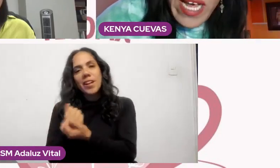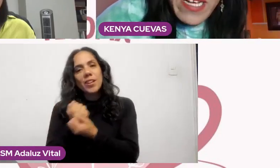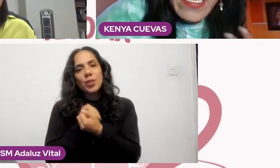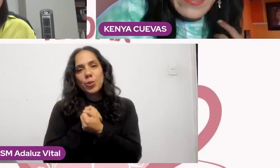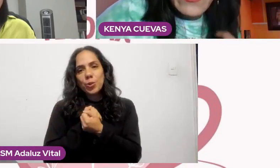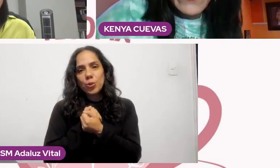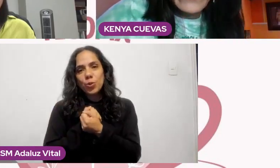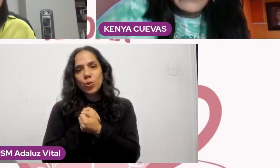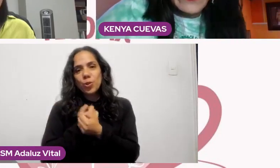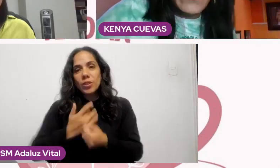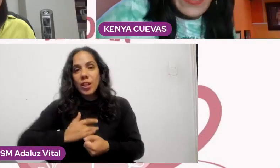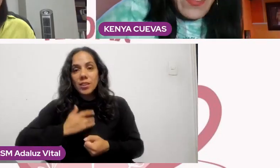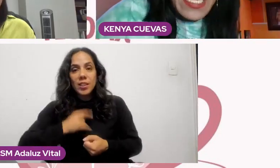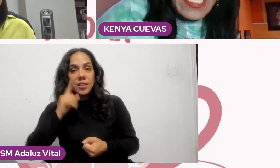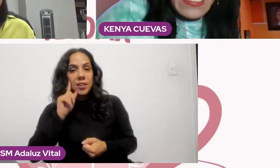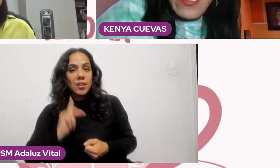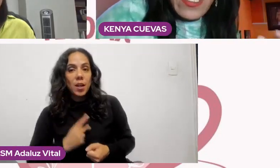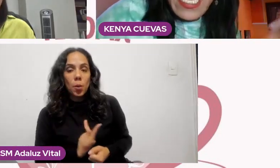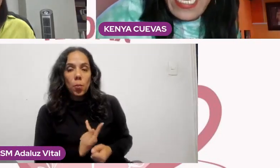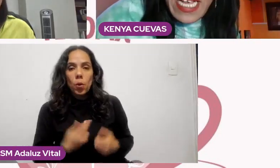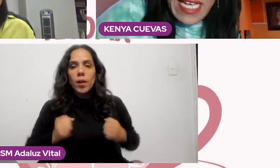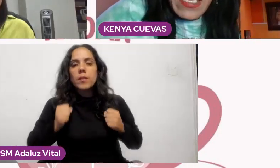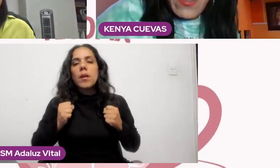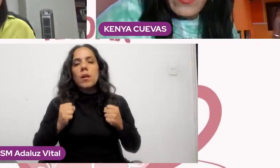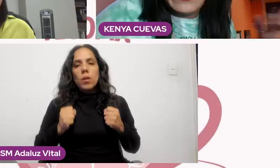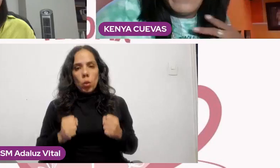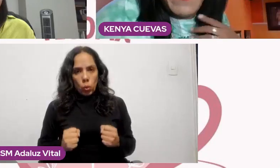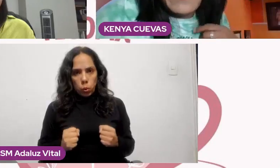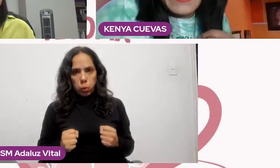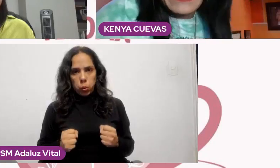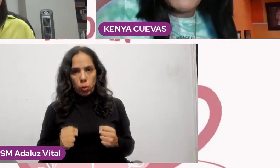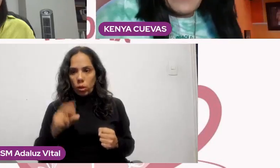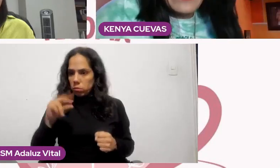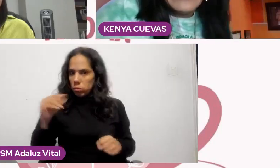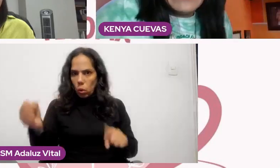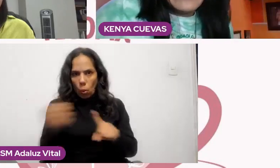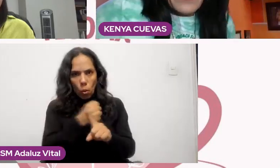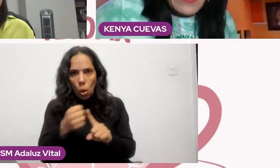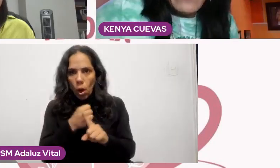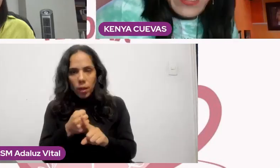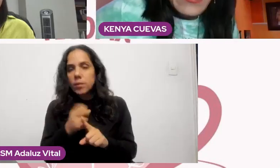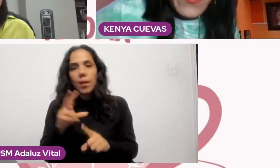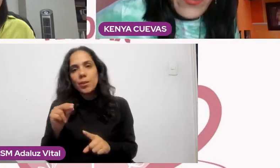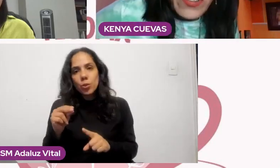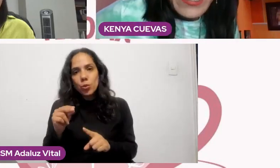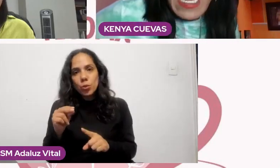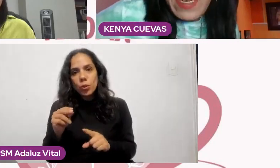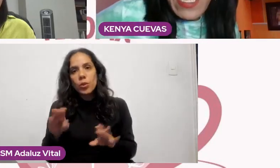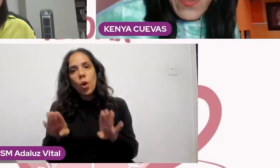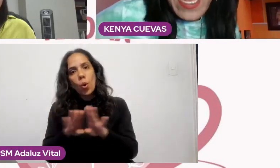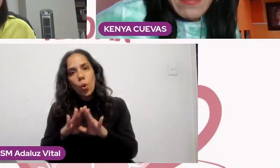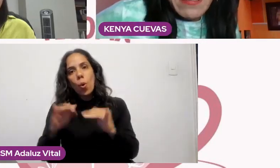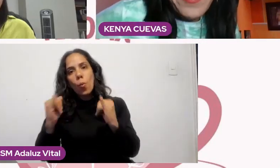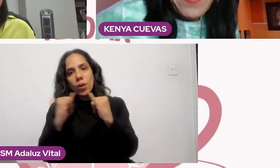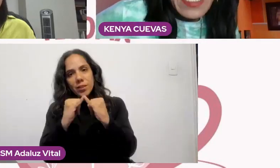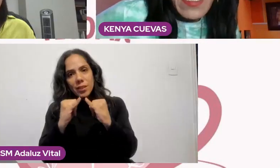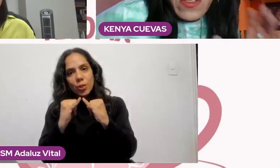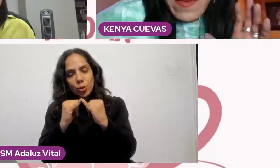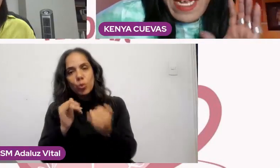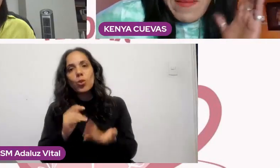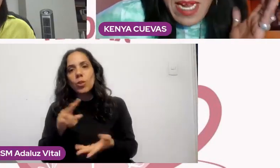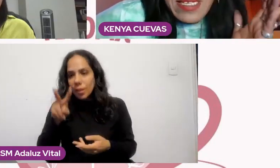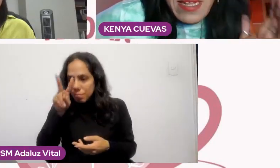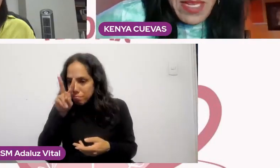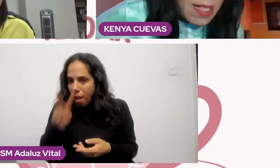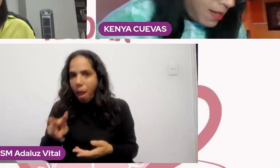segura, ¿no? Y no la violenten y no se quiera ir, ¿no? Sino más bien que sepa que va a ir a una institución donde la van a ayudar, ¿no?